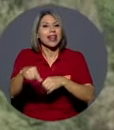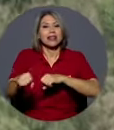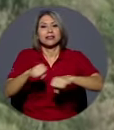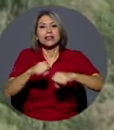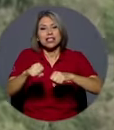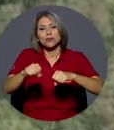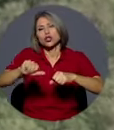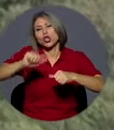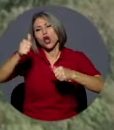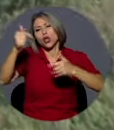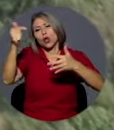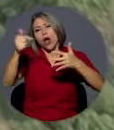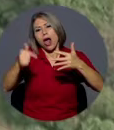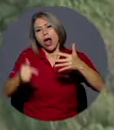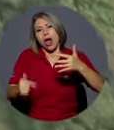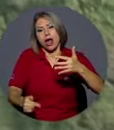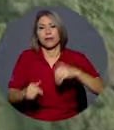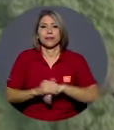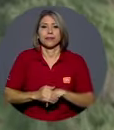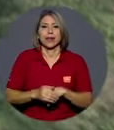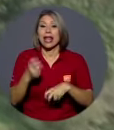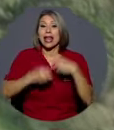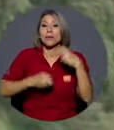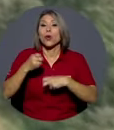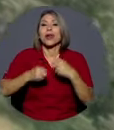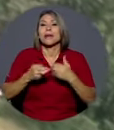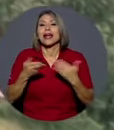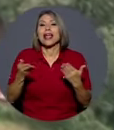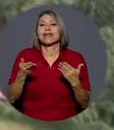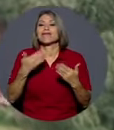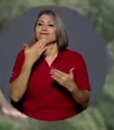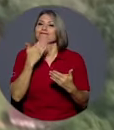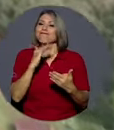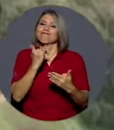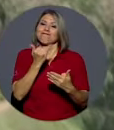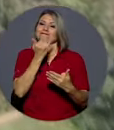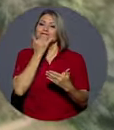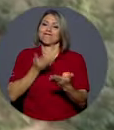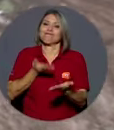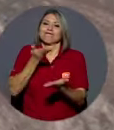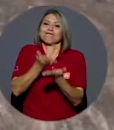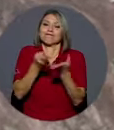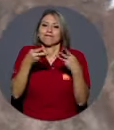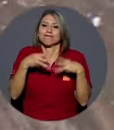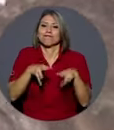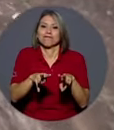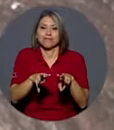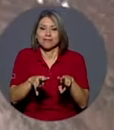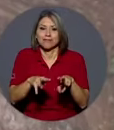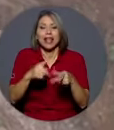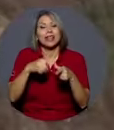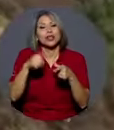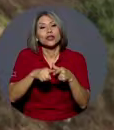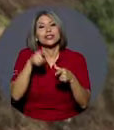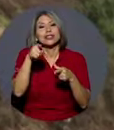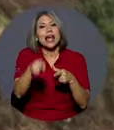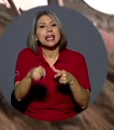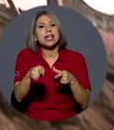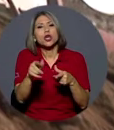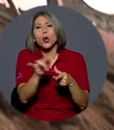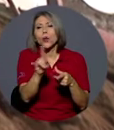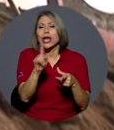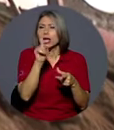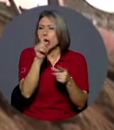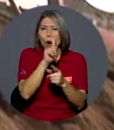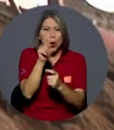los sismos y otro montón de amenazas. El problema es que la metodología está mal planteada y hace una subestimación